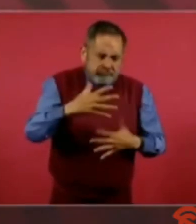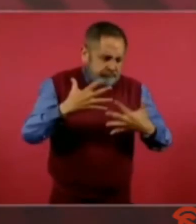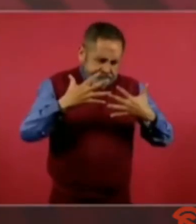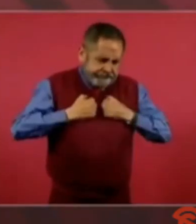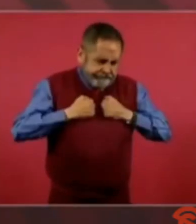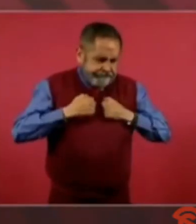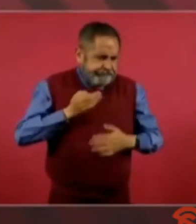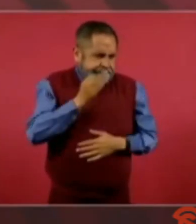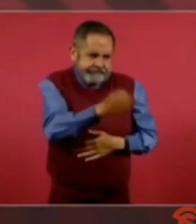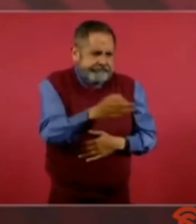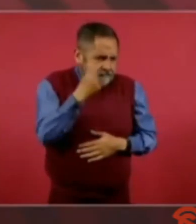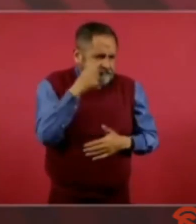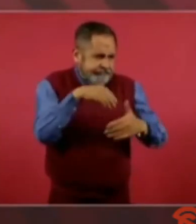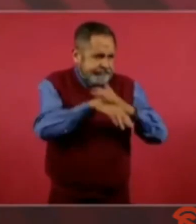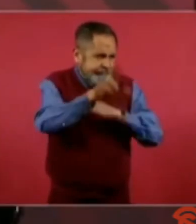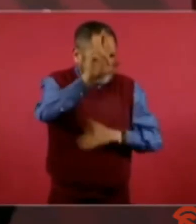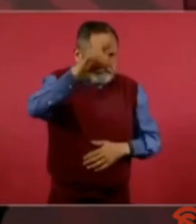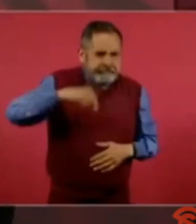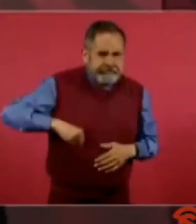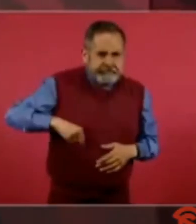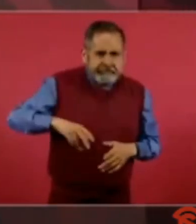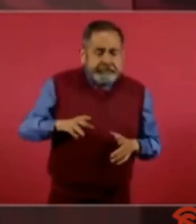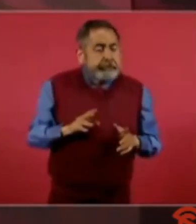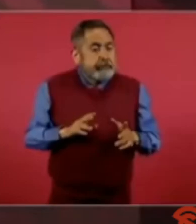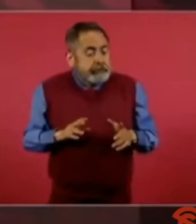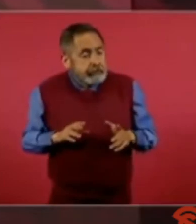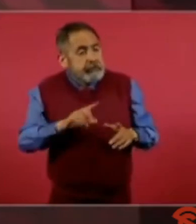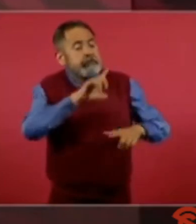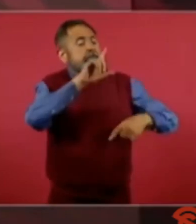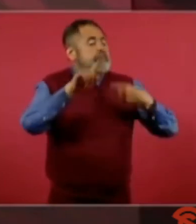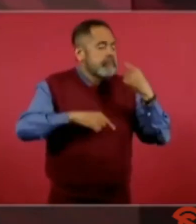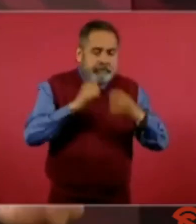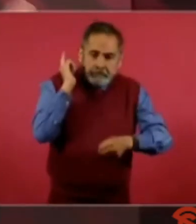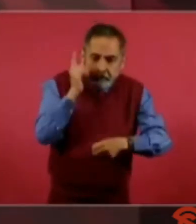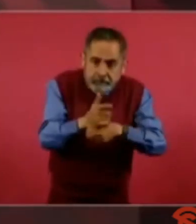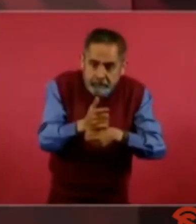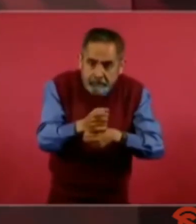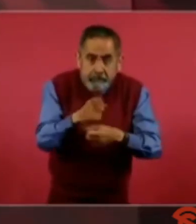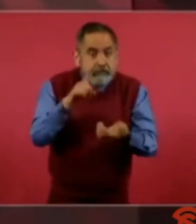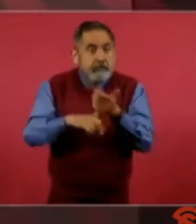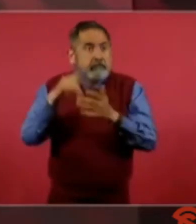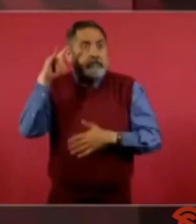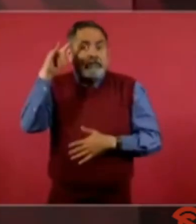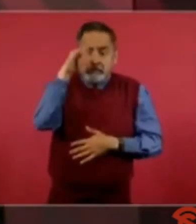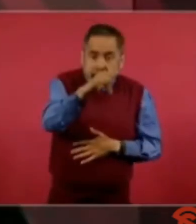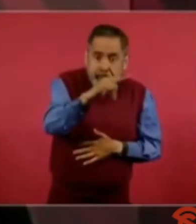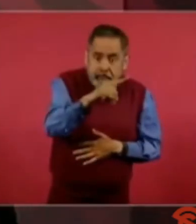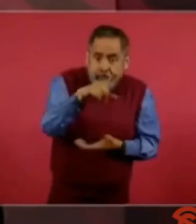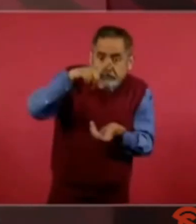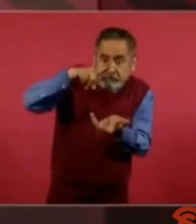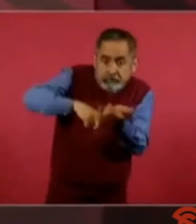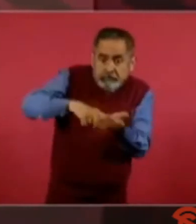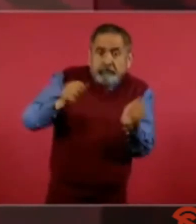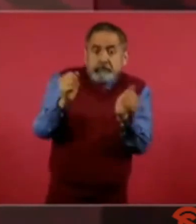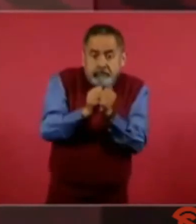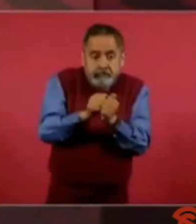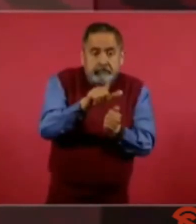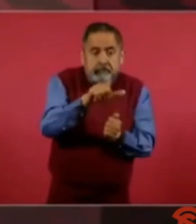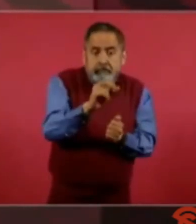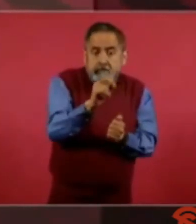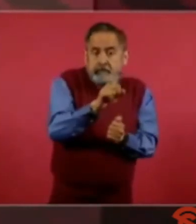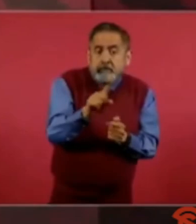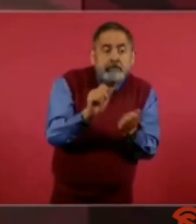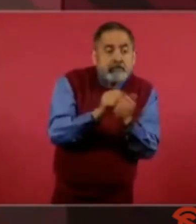y que este de repente se enteraron de que en el avión no solo iba Guzmán López sino